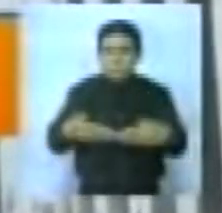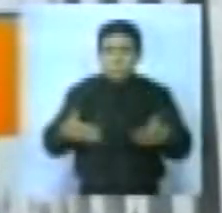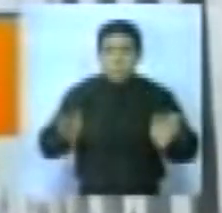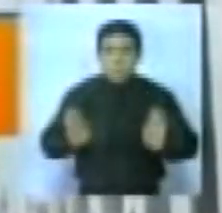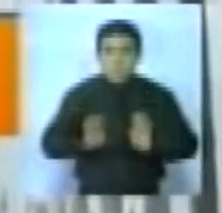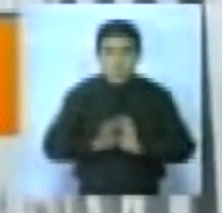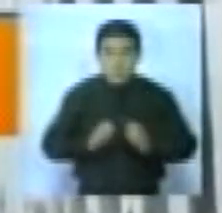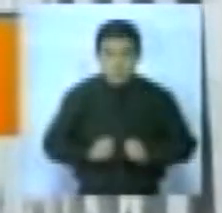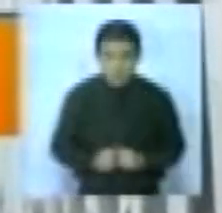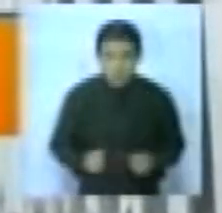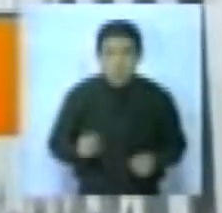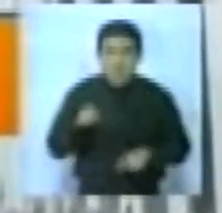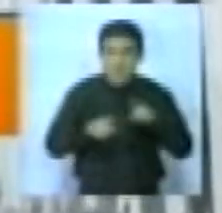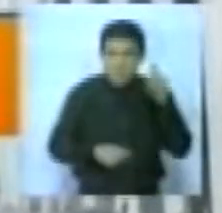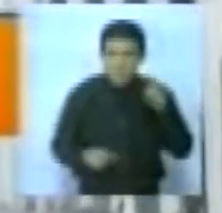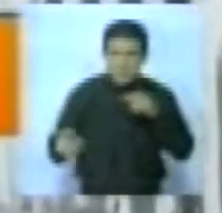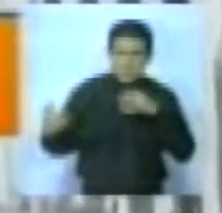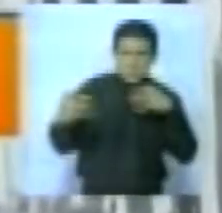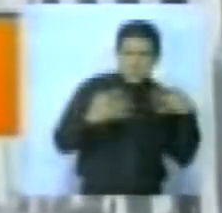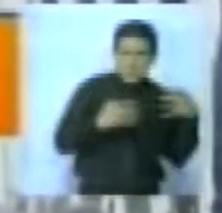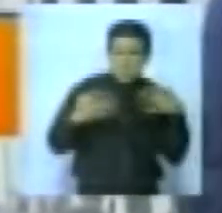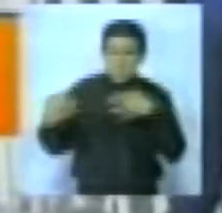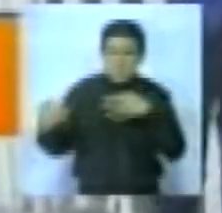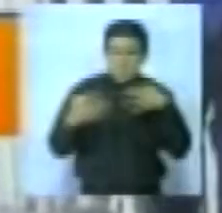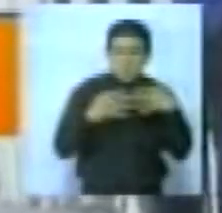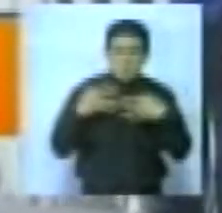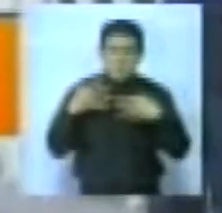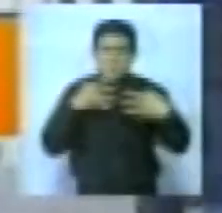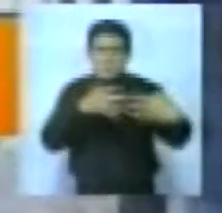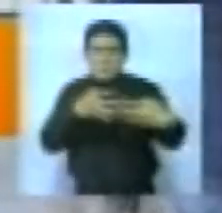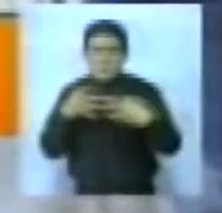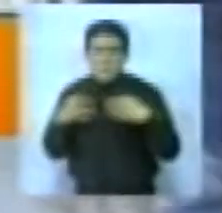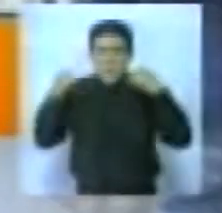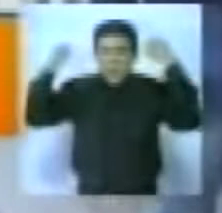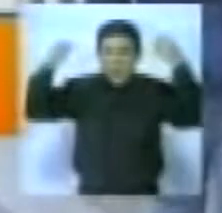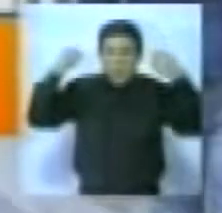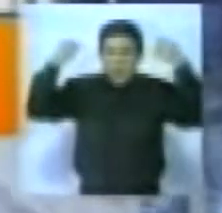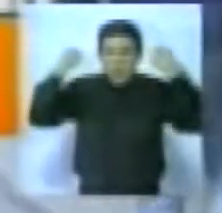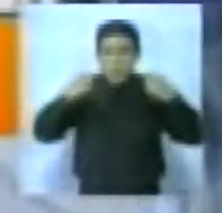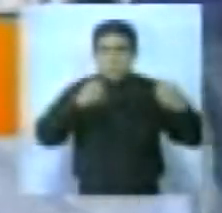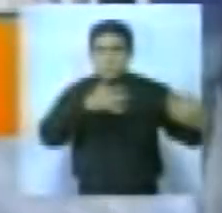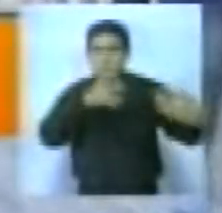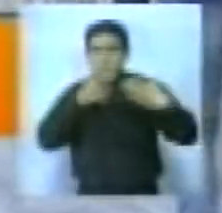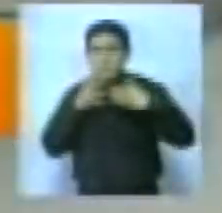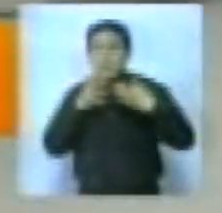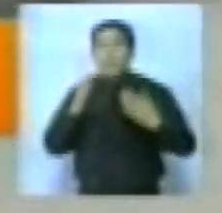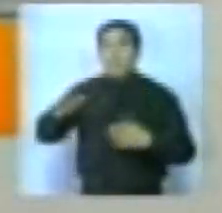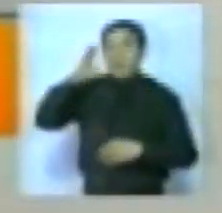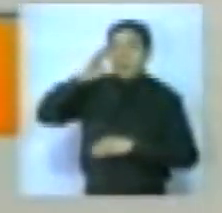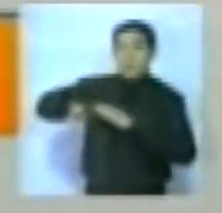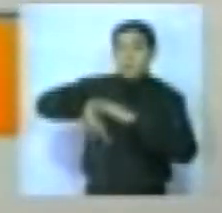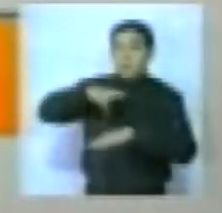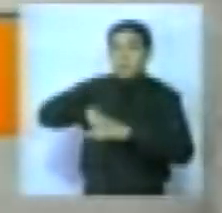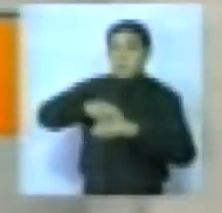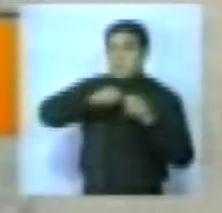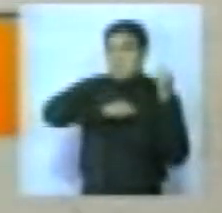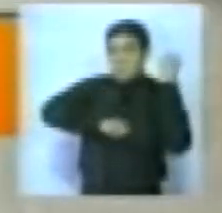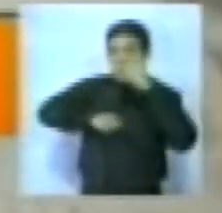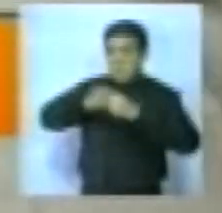por momentos se registraron enfrentamientos entre manifestantes y miembros de la Policía